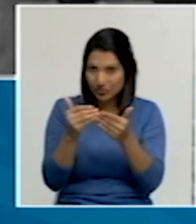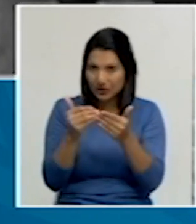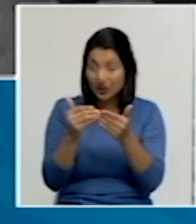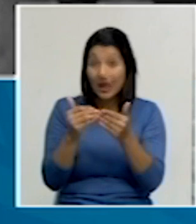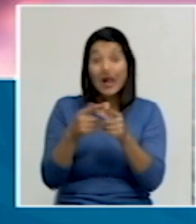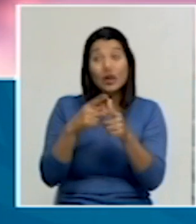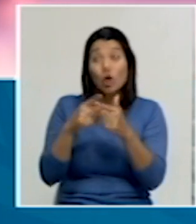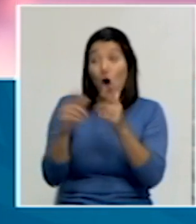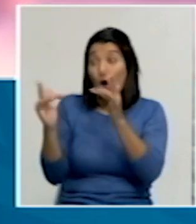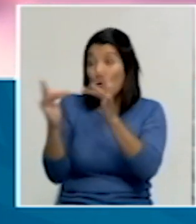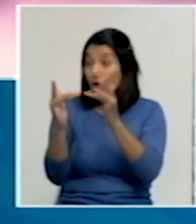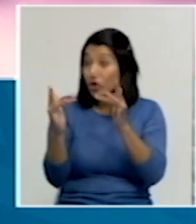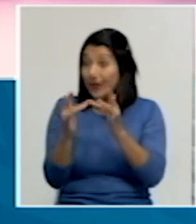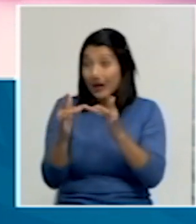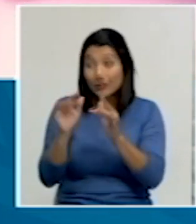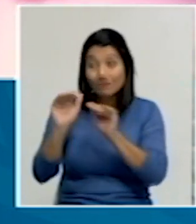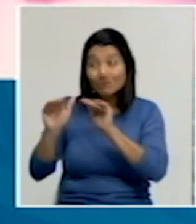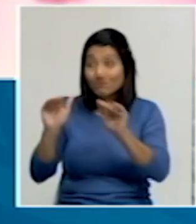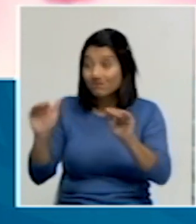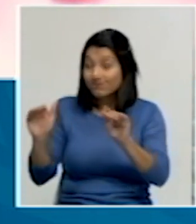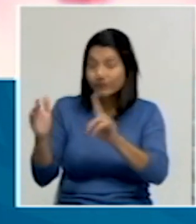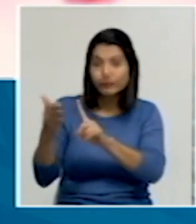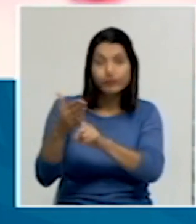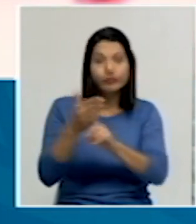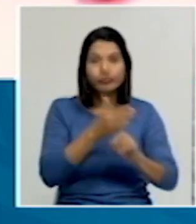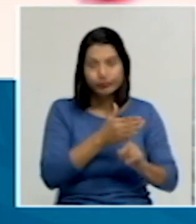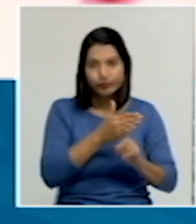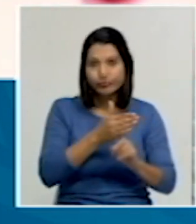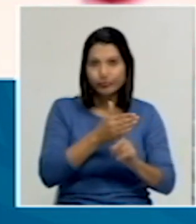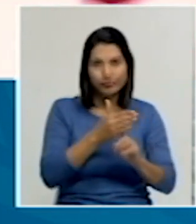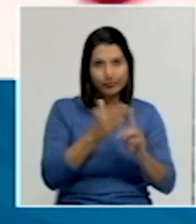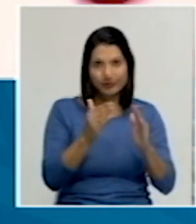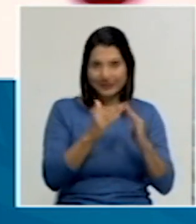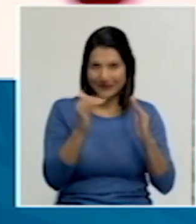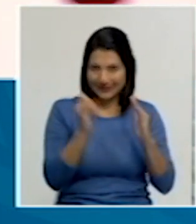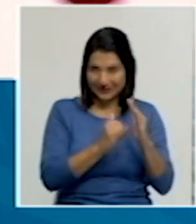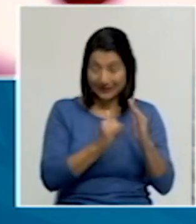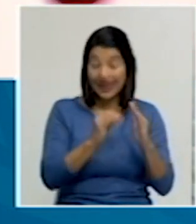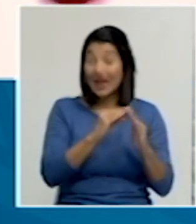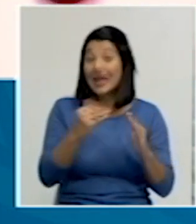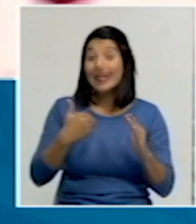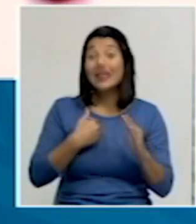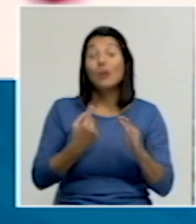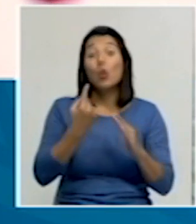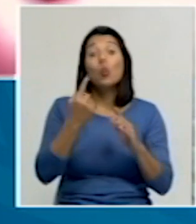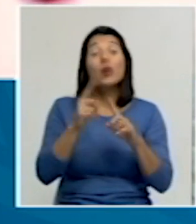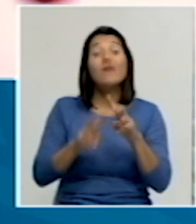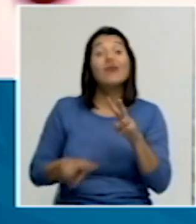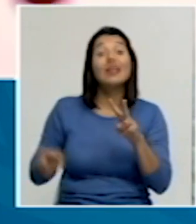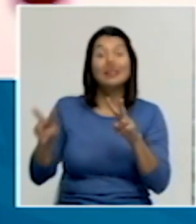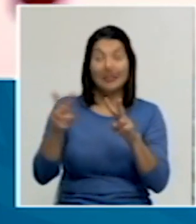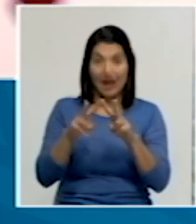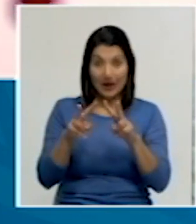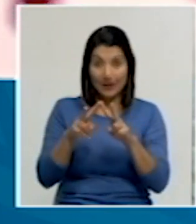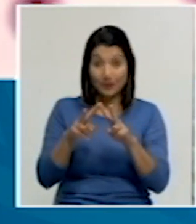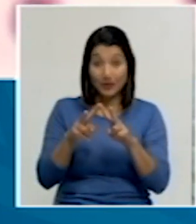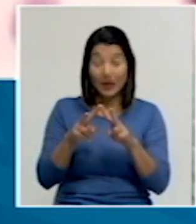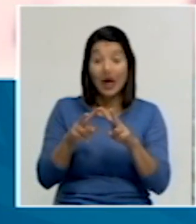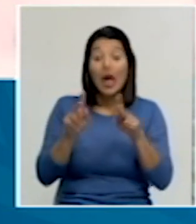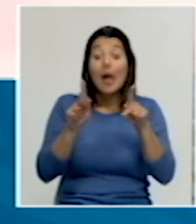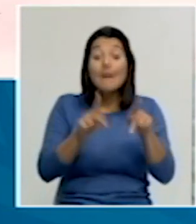cuarentenan rápidamente y tenemos una gran ventaja. Aquí las personas se